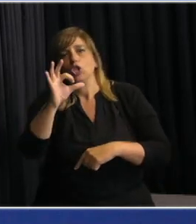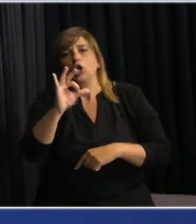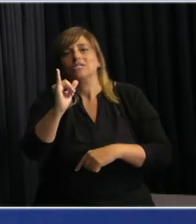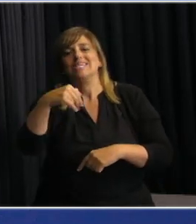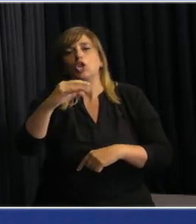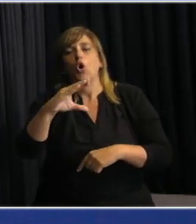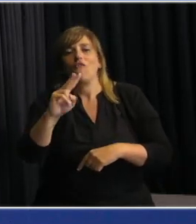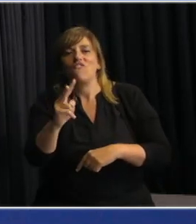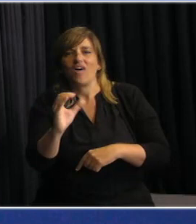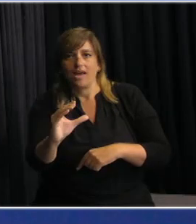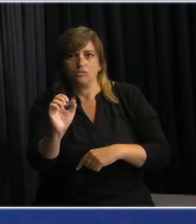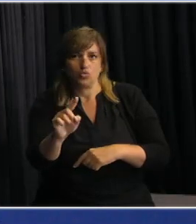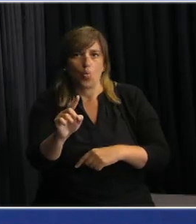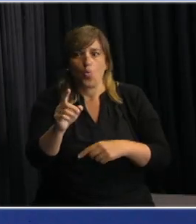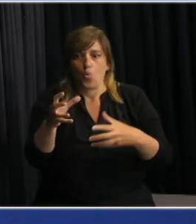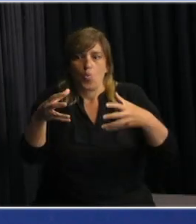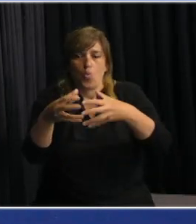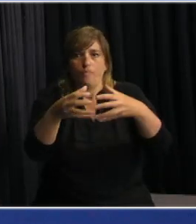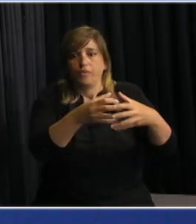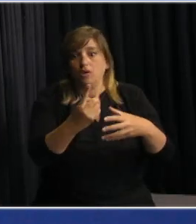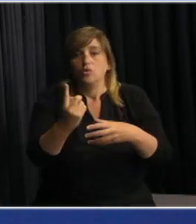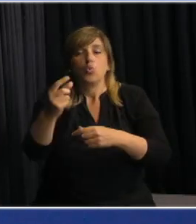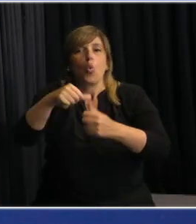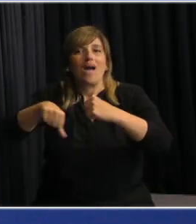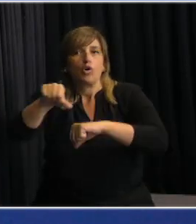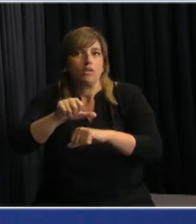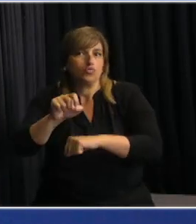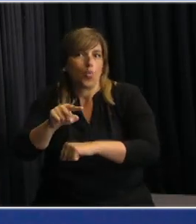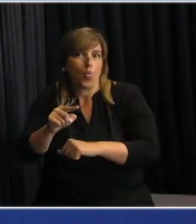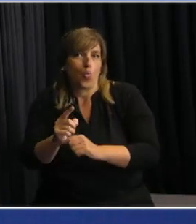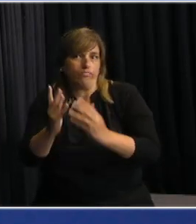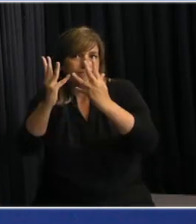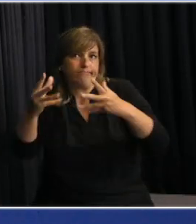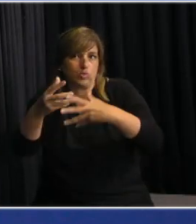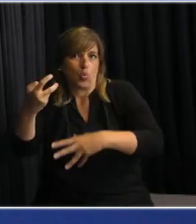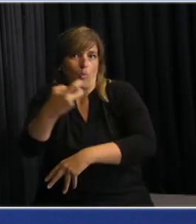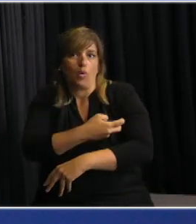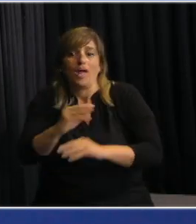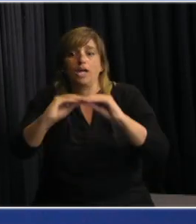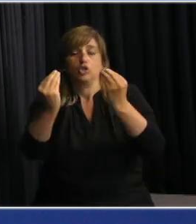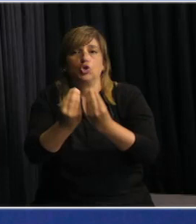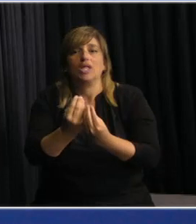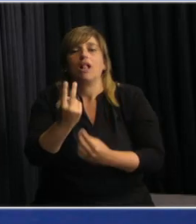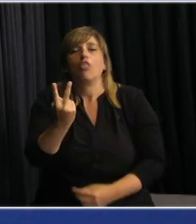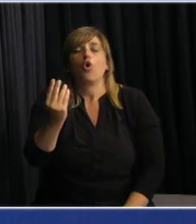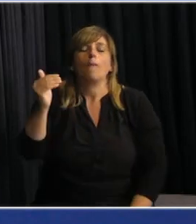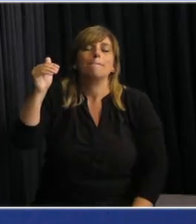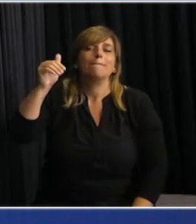consta en el primero de los laboratorios de 2 millones de